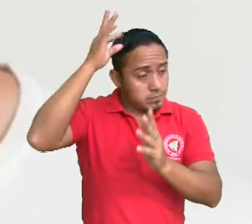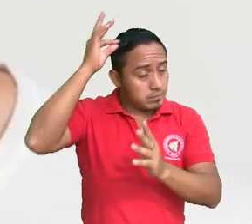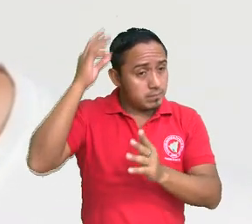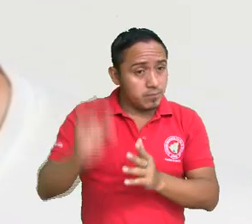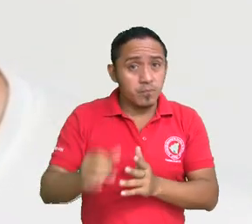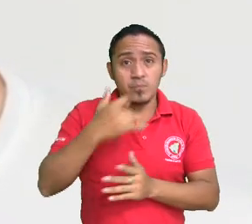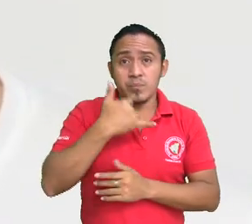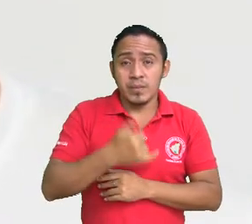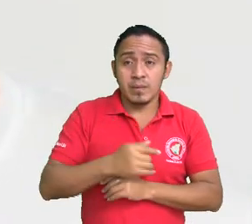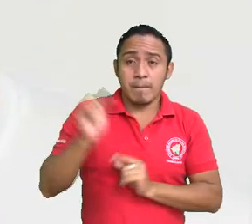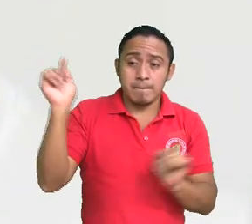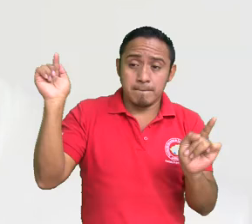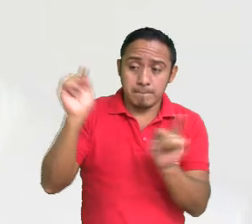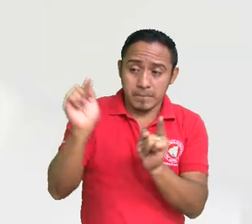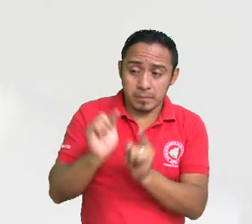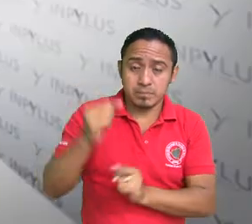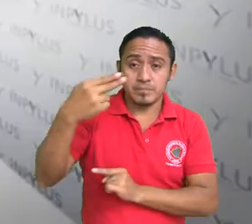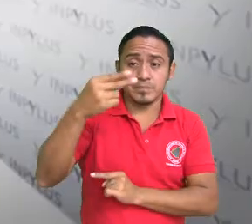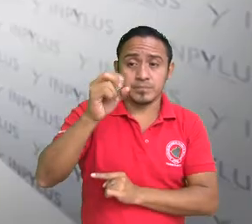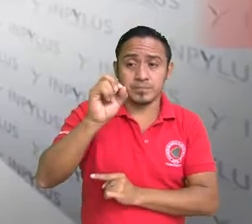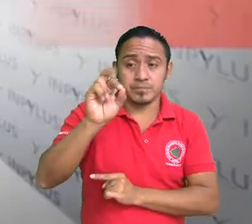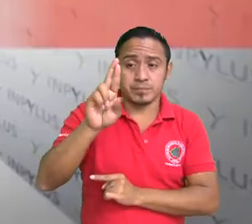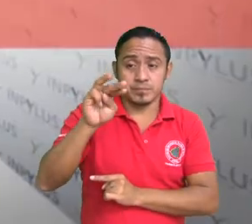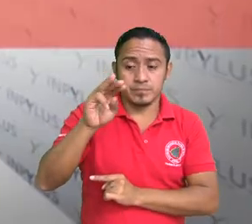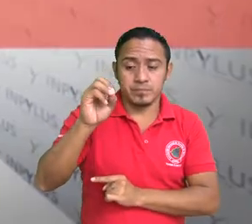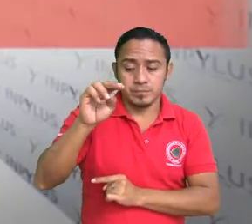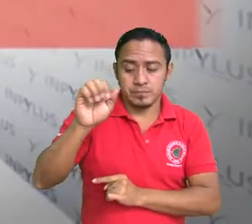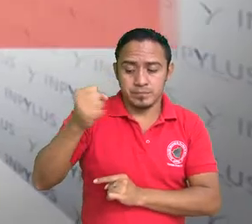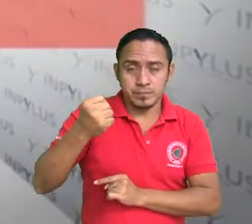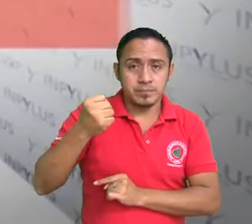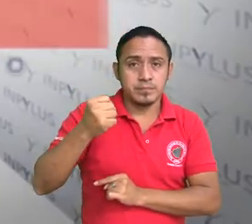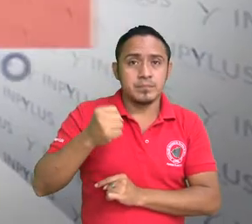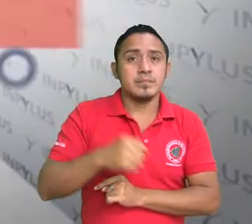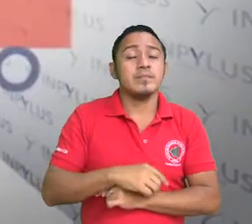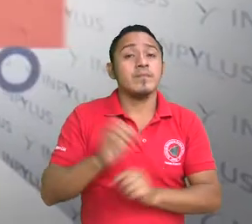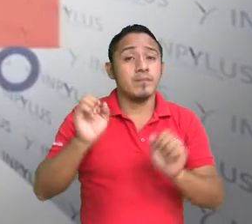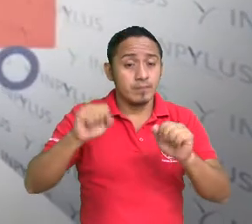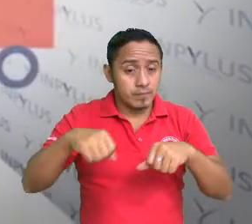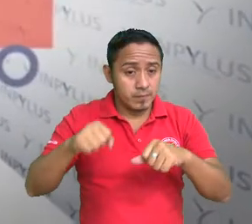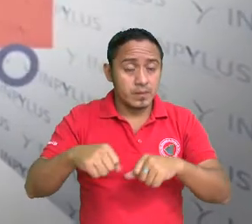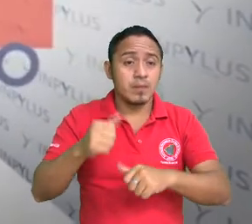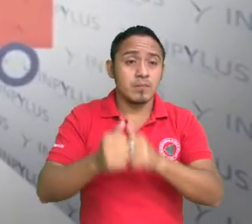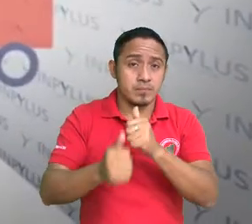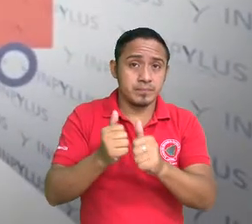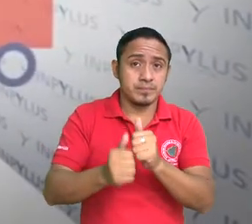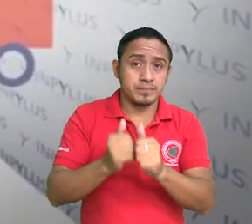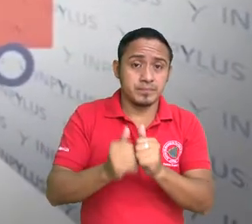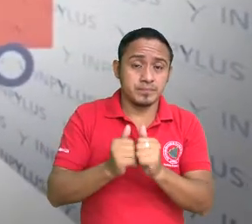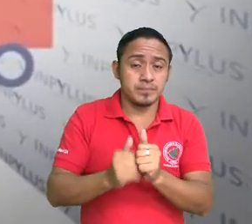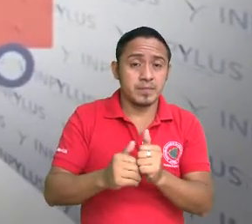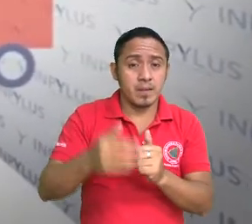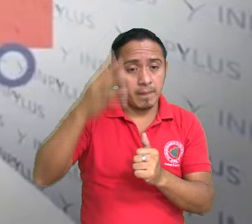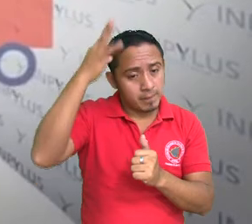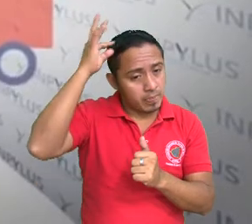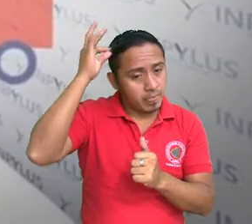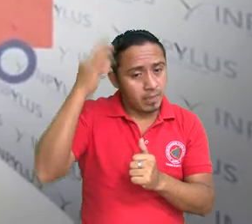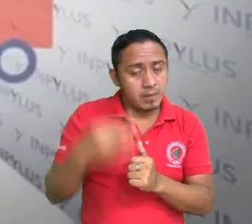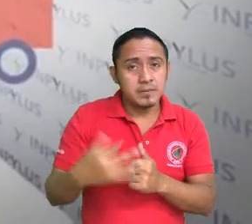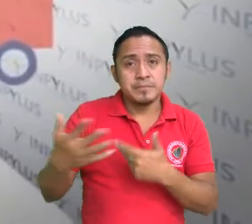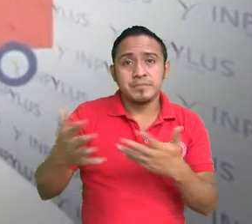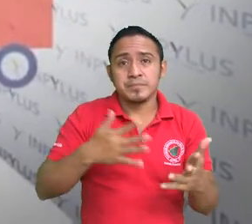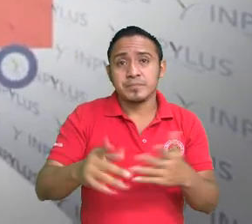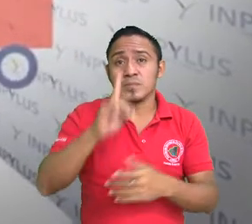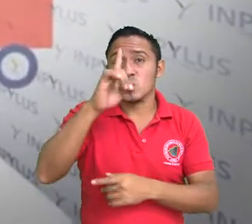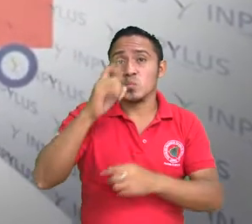la disminución de las hormonas que ocurre después del parto puede ocasionar la pérdida de pelo y eso puede dilatar